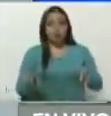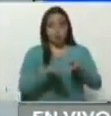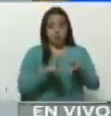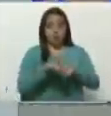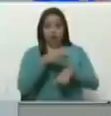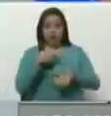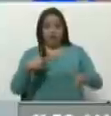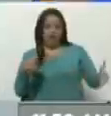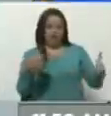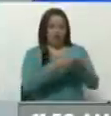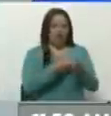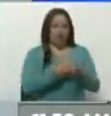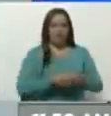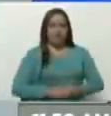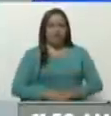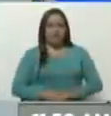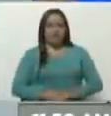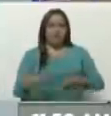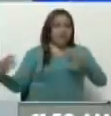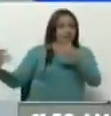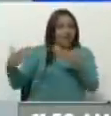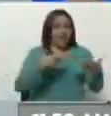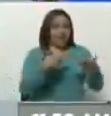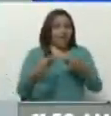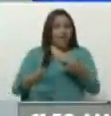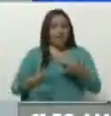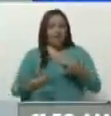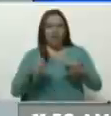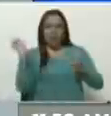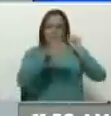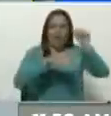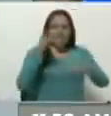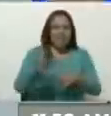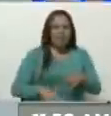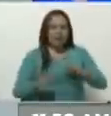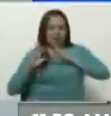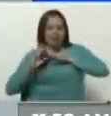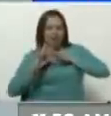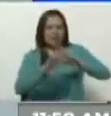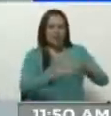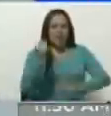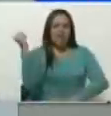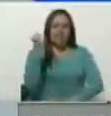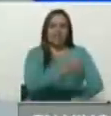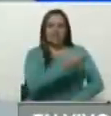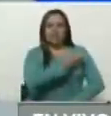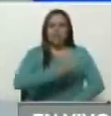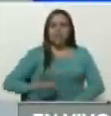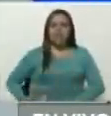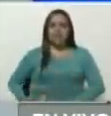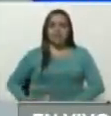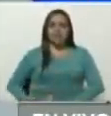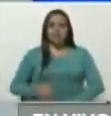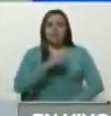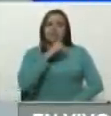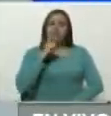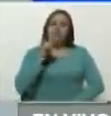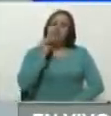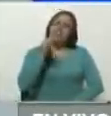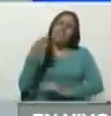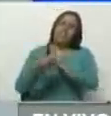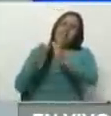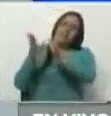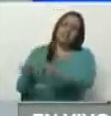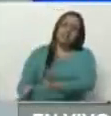desestabilización, guerrilla, destrucción, guarimbas, invasiones, magnicidios, ¿a nombre de qué han sido hechos en